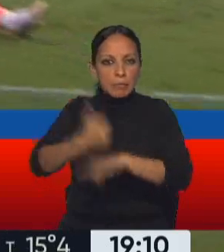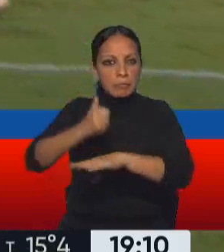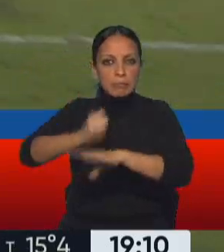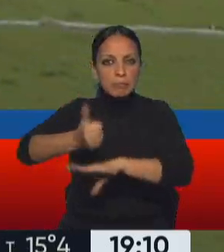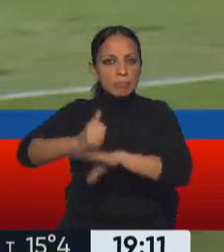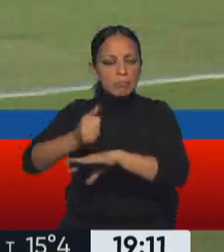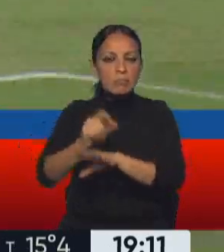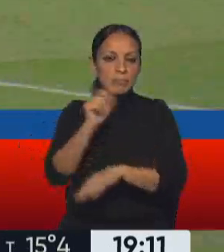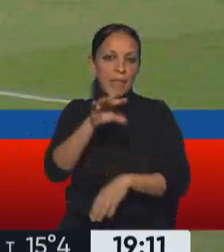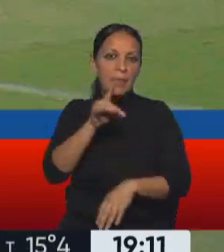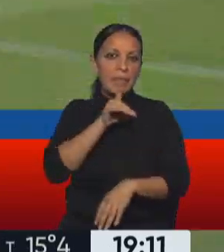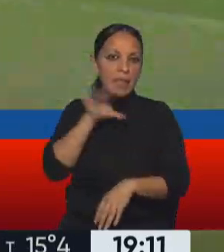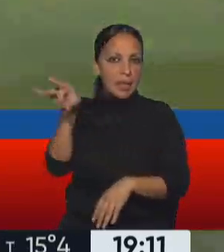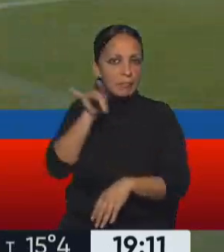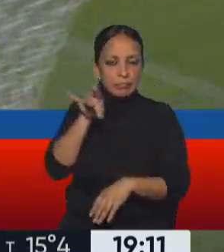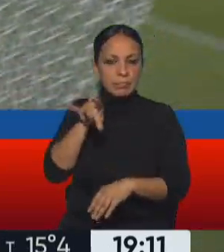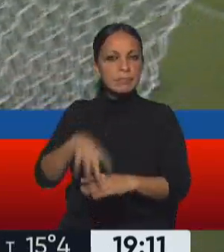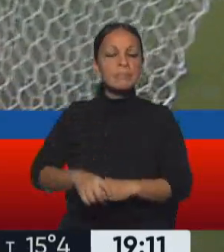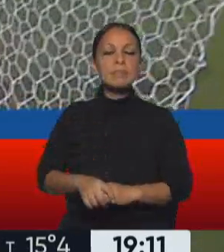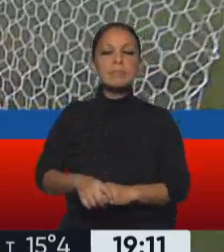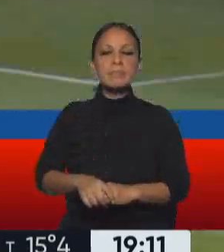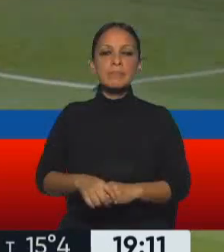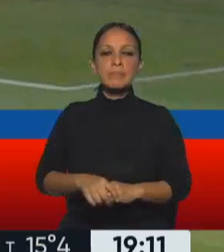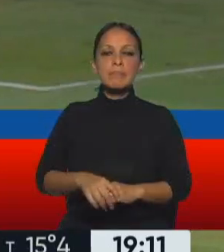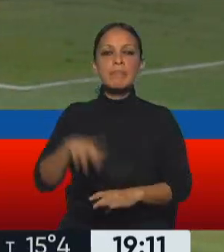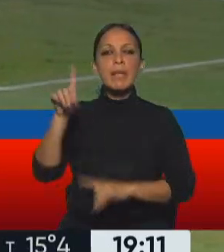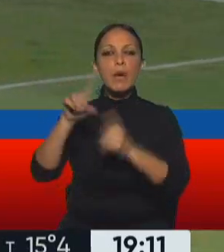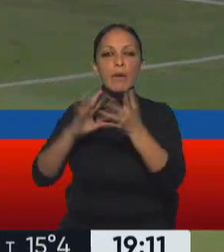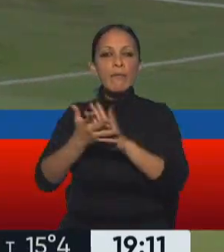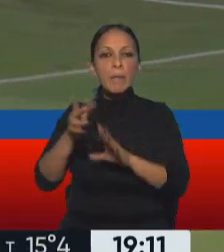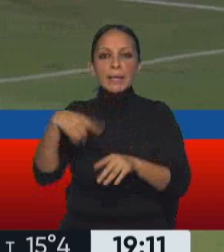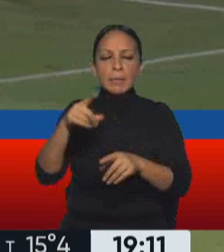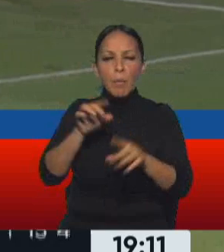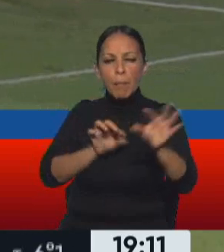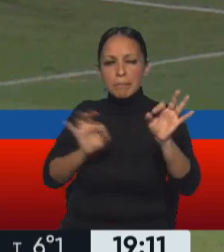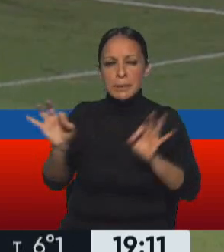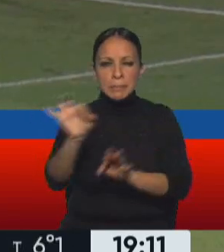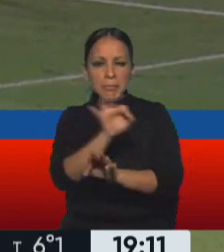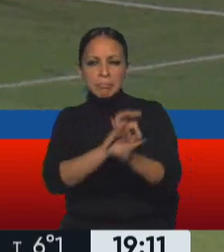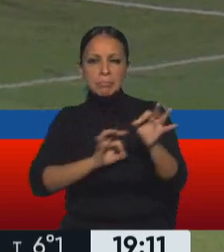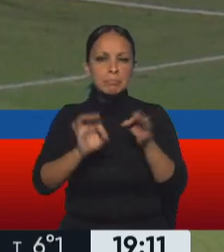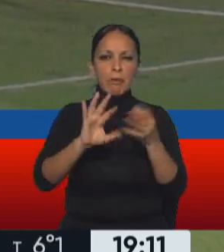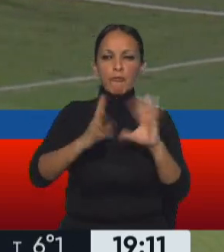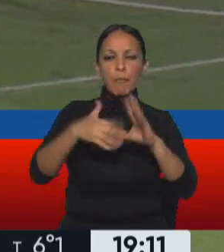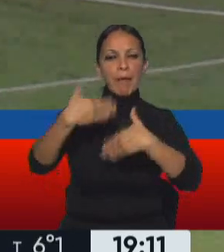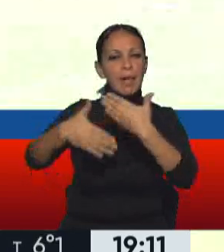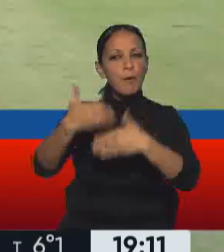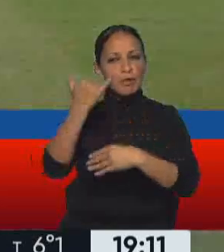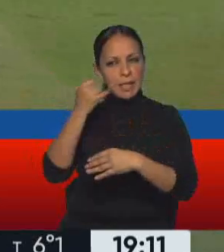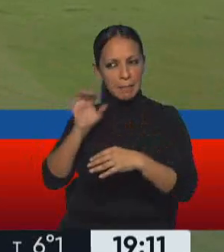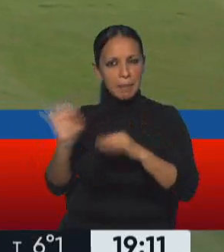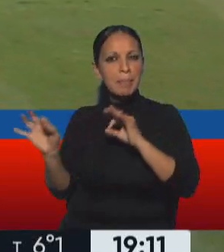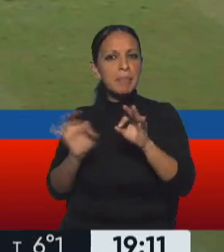escalones y bueno de alguna manera arman un esquema de juego que ya pretende tener